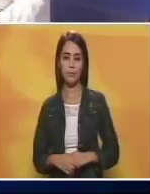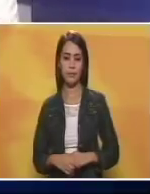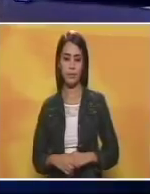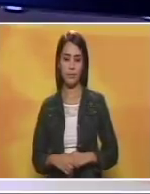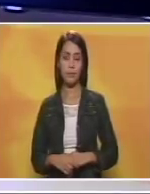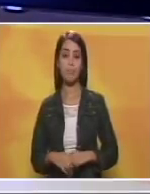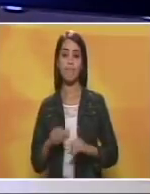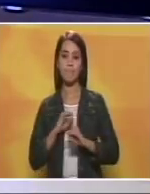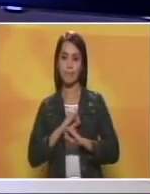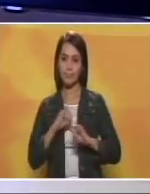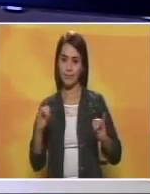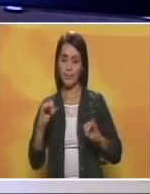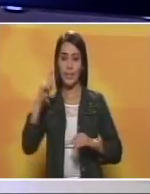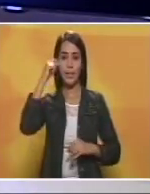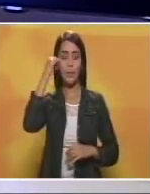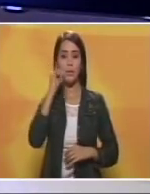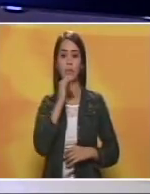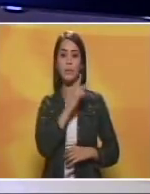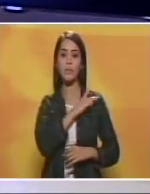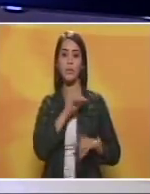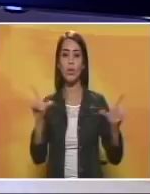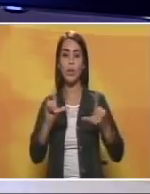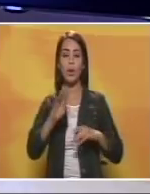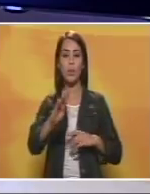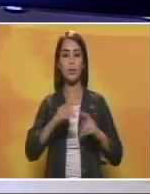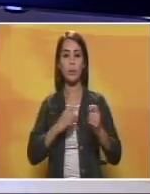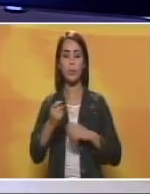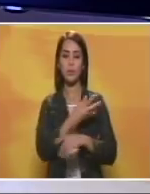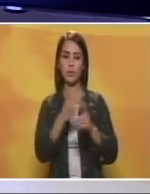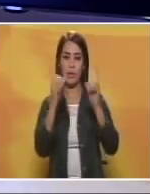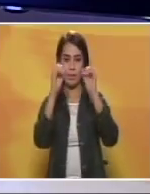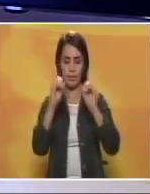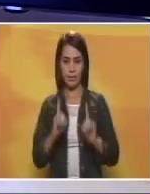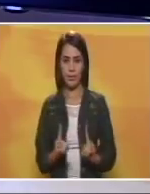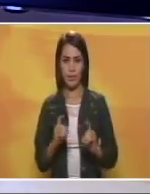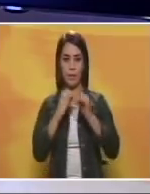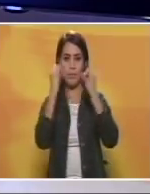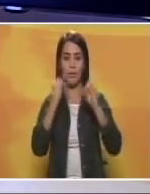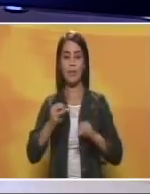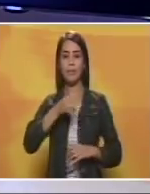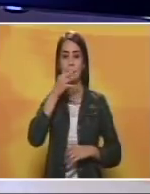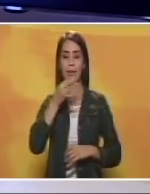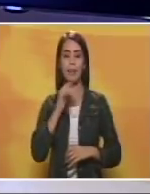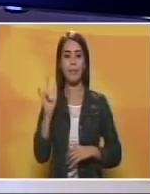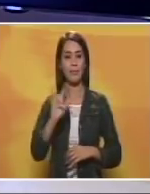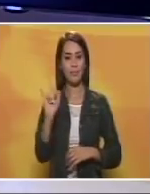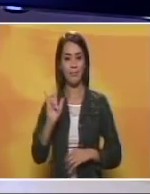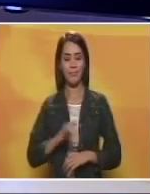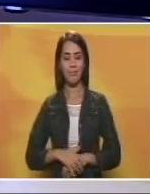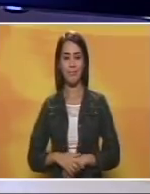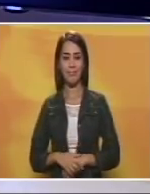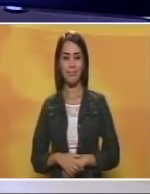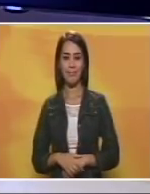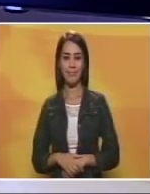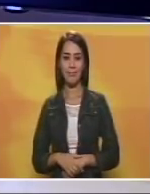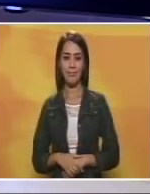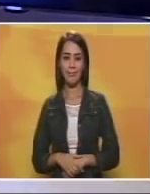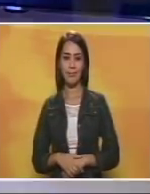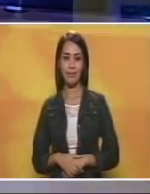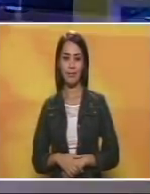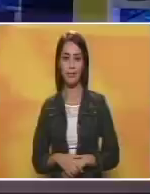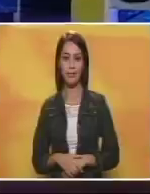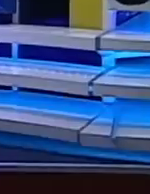Endrina, amigos, así llegamos al final de la presente emisión de Noticiero Venevisión. Recuerden, Noticiero Venevisión Canal 4 reporta, a ustedes deciden, a todos buenas tardes.